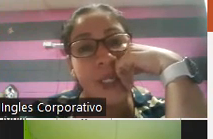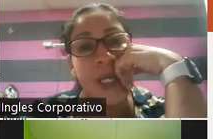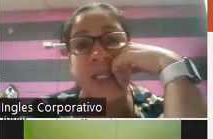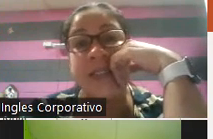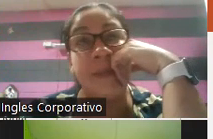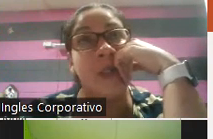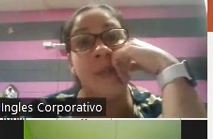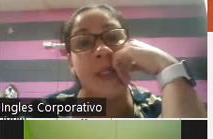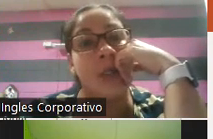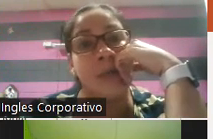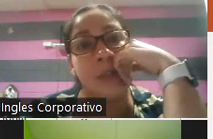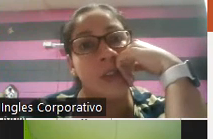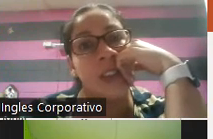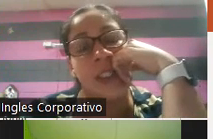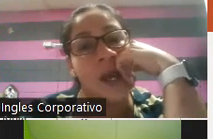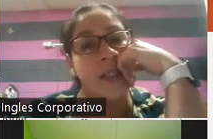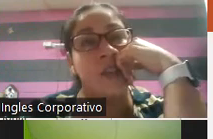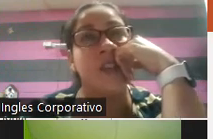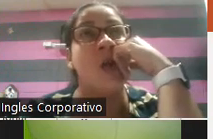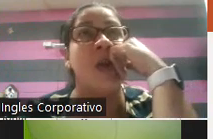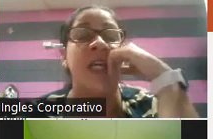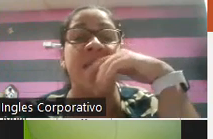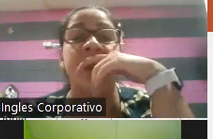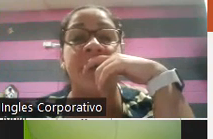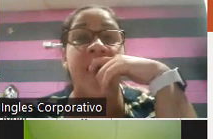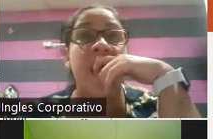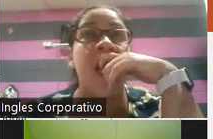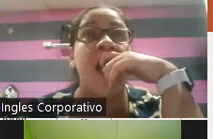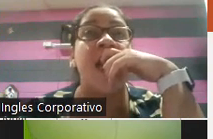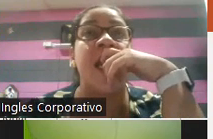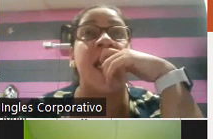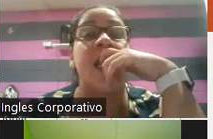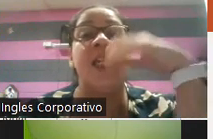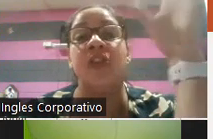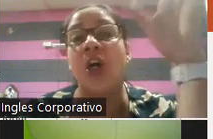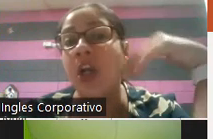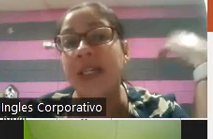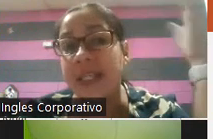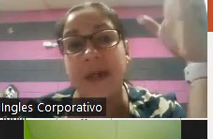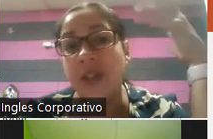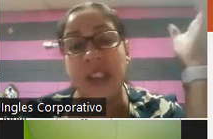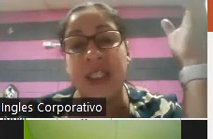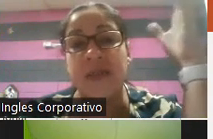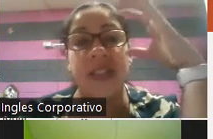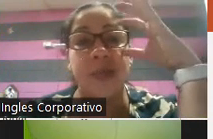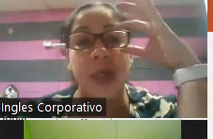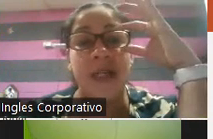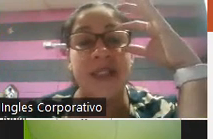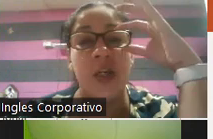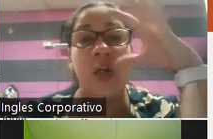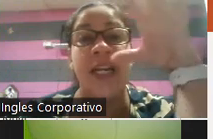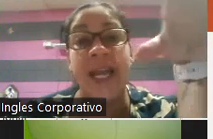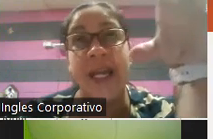hacía se me complicó como no tiene ni idea entonces lo que hice fue que en todo lo que estaba yo intentando hacer